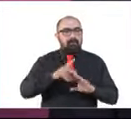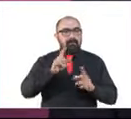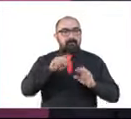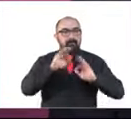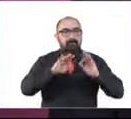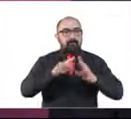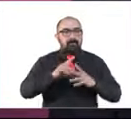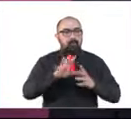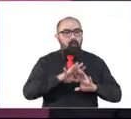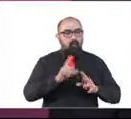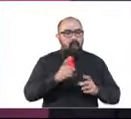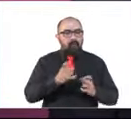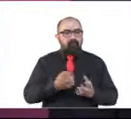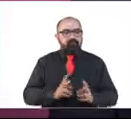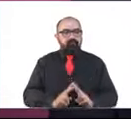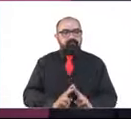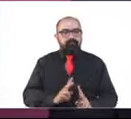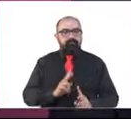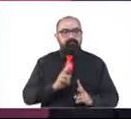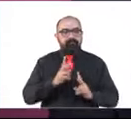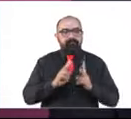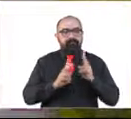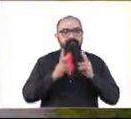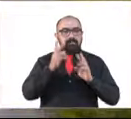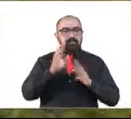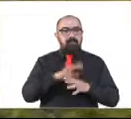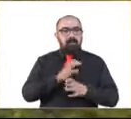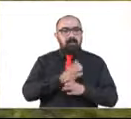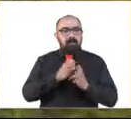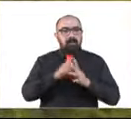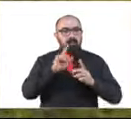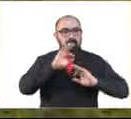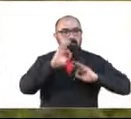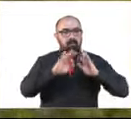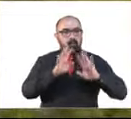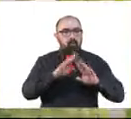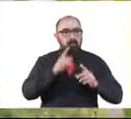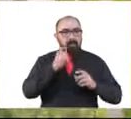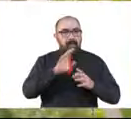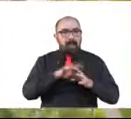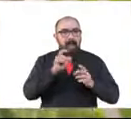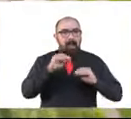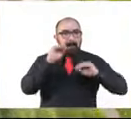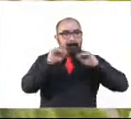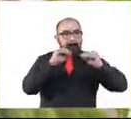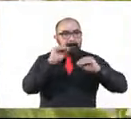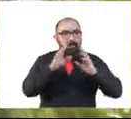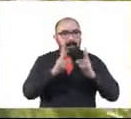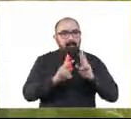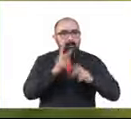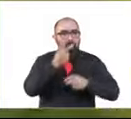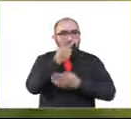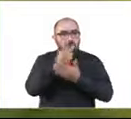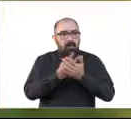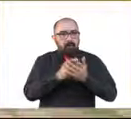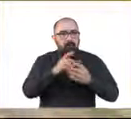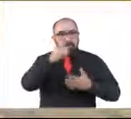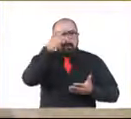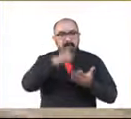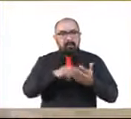humedales y hemos logrado entrar a un programa de reforestación en este lugar donde parecía que no